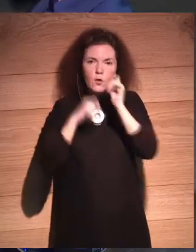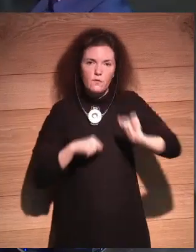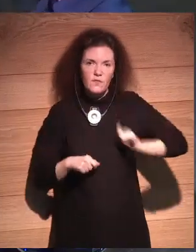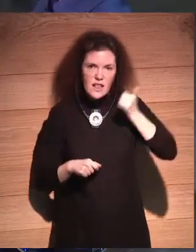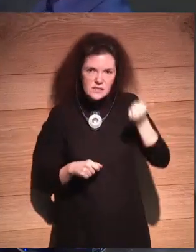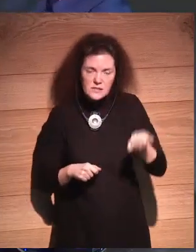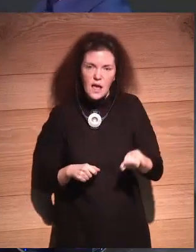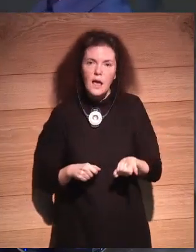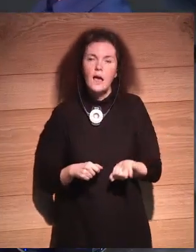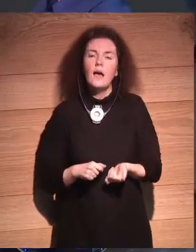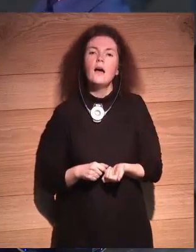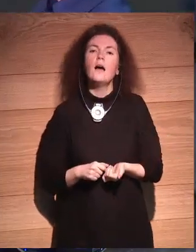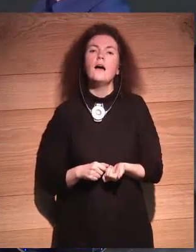falsa.